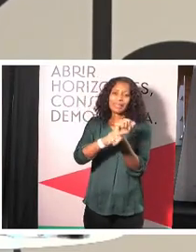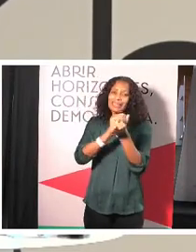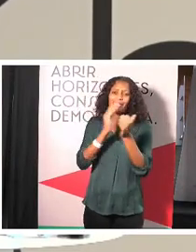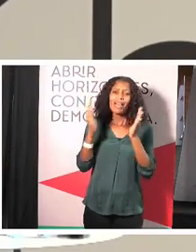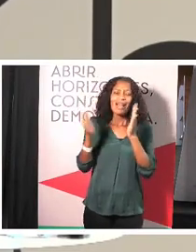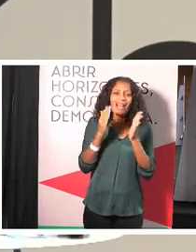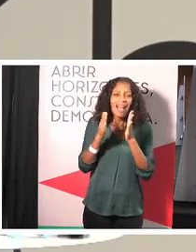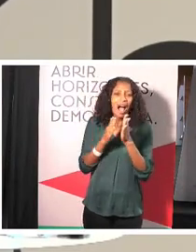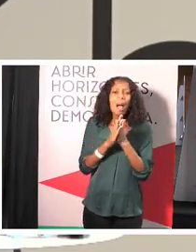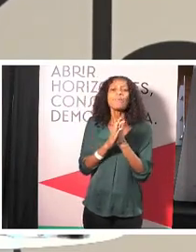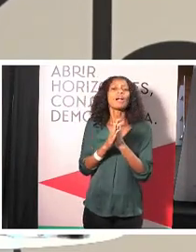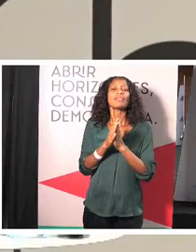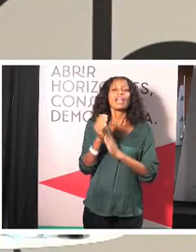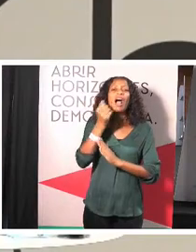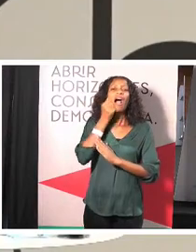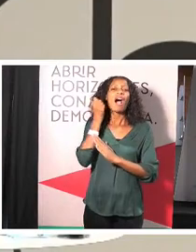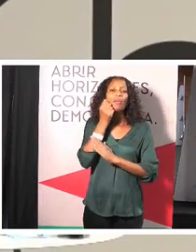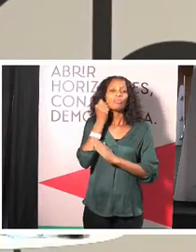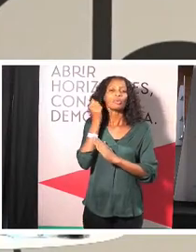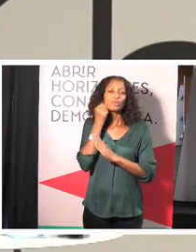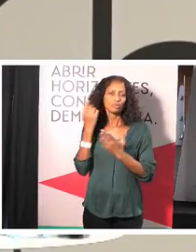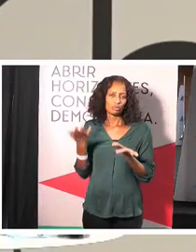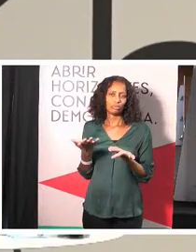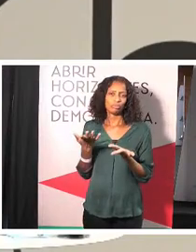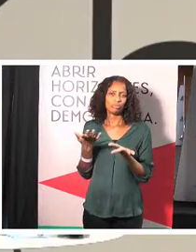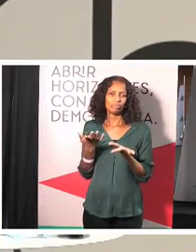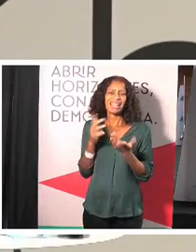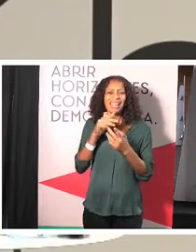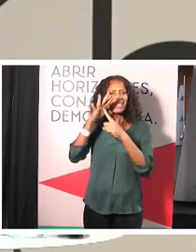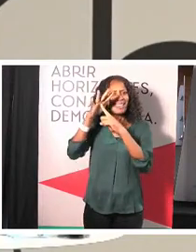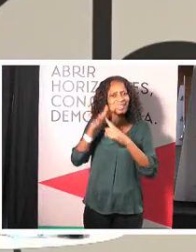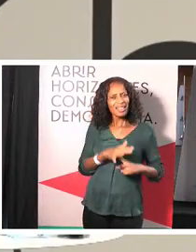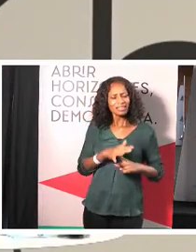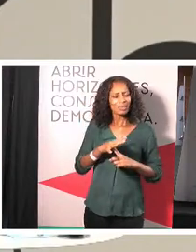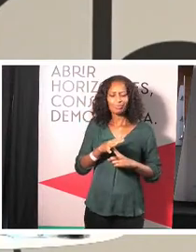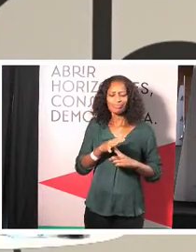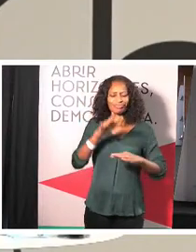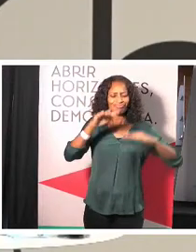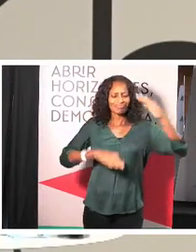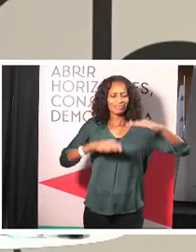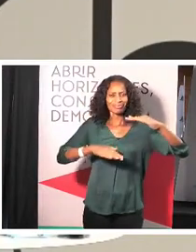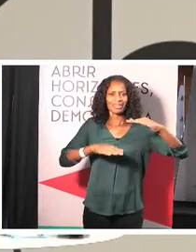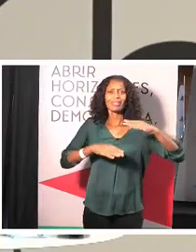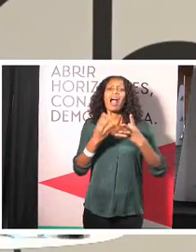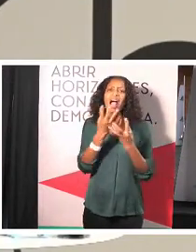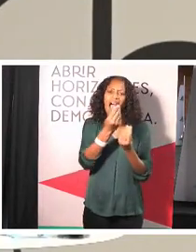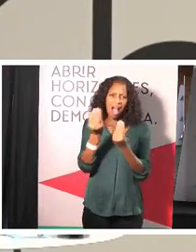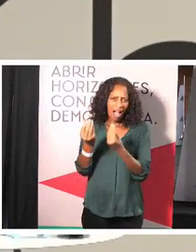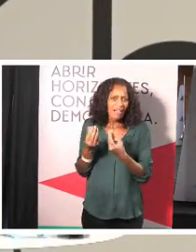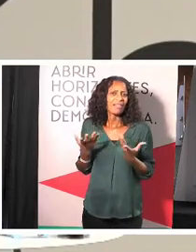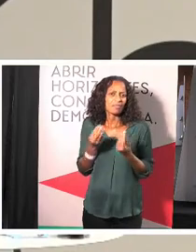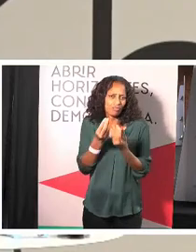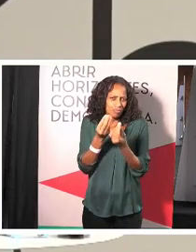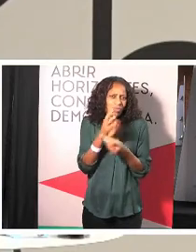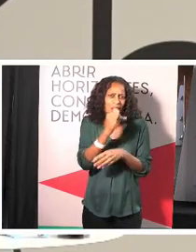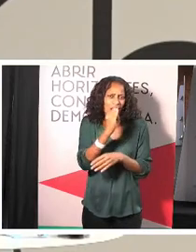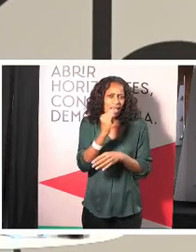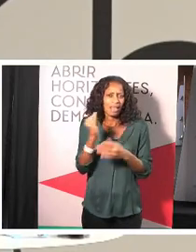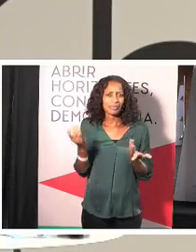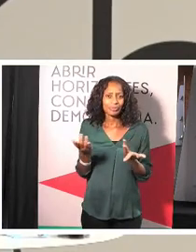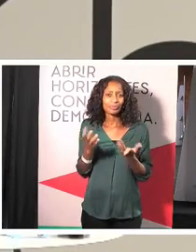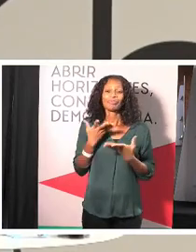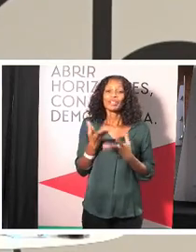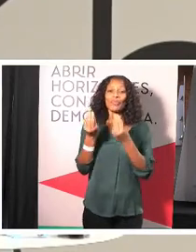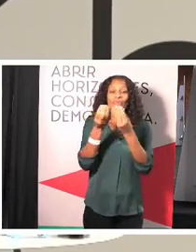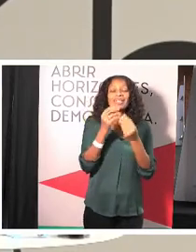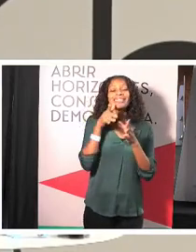en la que la vida era básicamente sacrificio, era ya bastante y era una forma de empezar. ¿Qué es lo que sucede? Que esas personas se juntan en un espacio